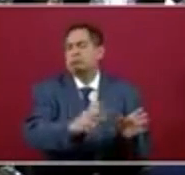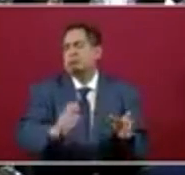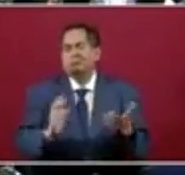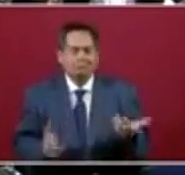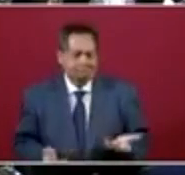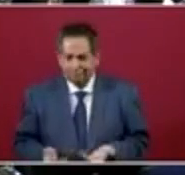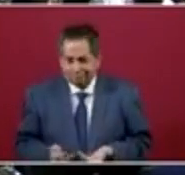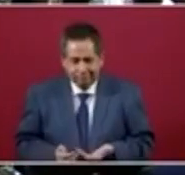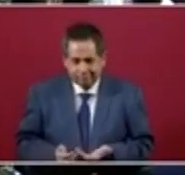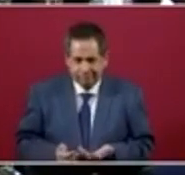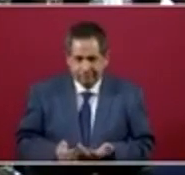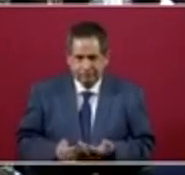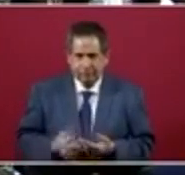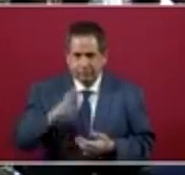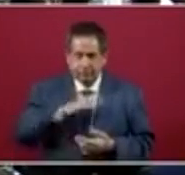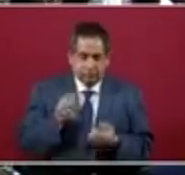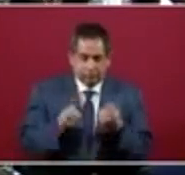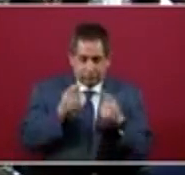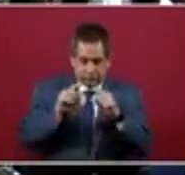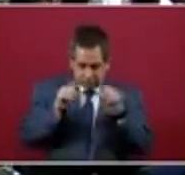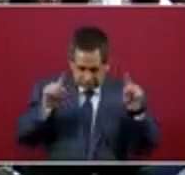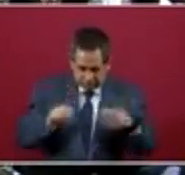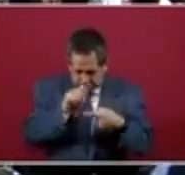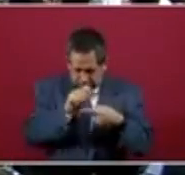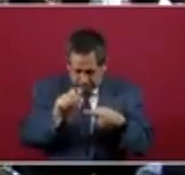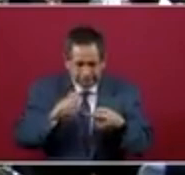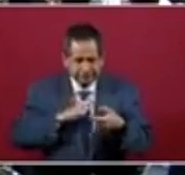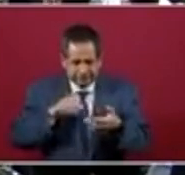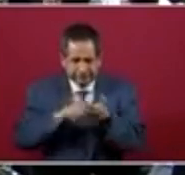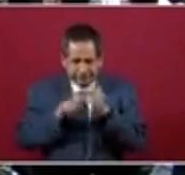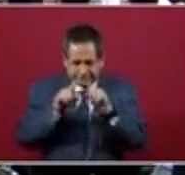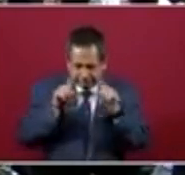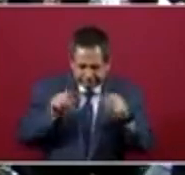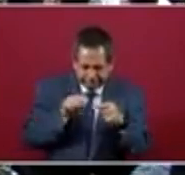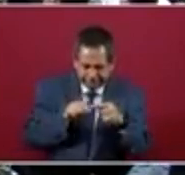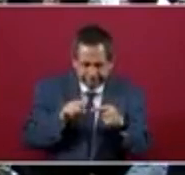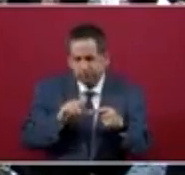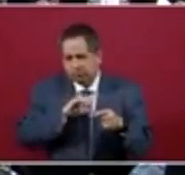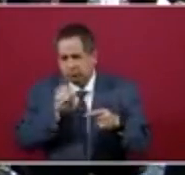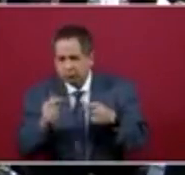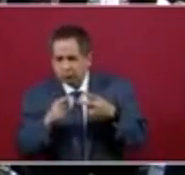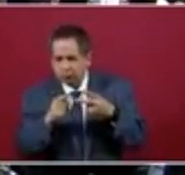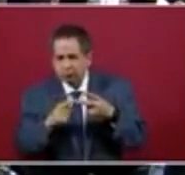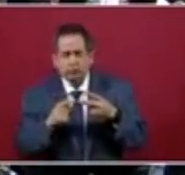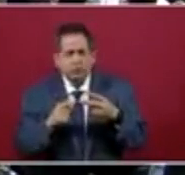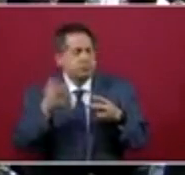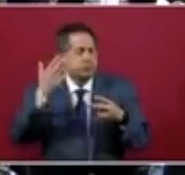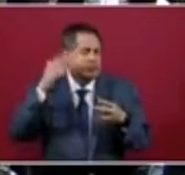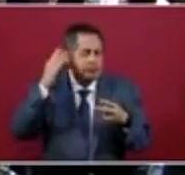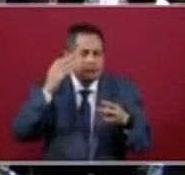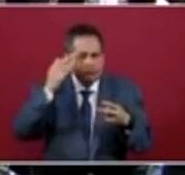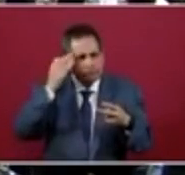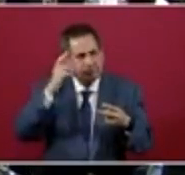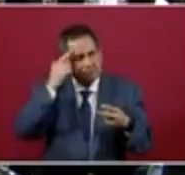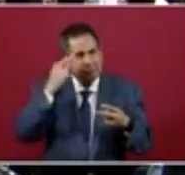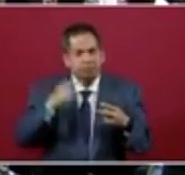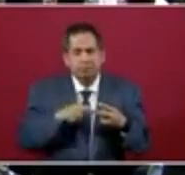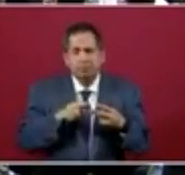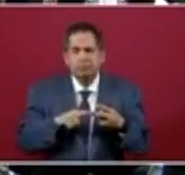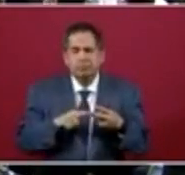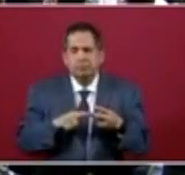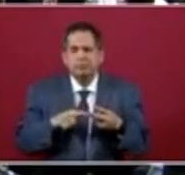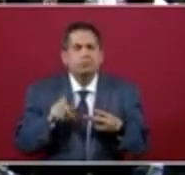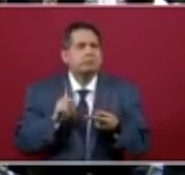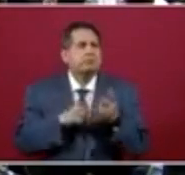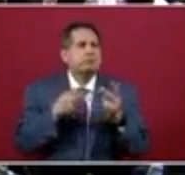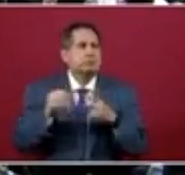unos ficheros, sí los hay, y hay algún otro instrumento de consulta que se hizo, yo recuerdo, en los